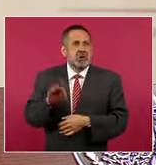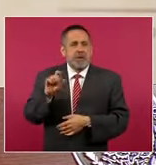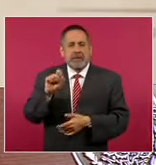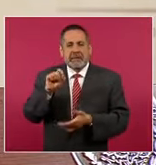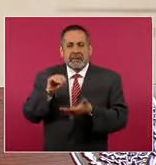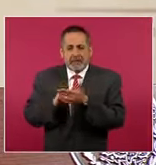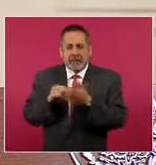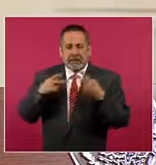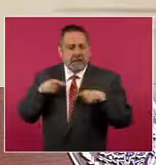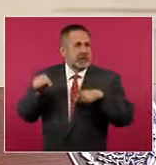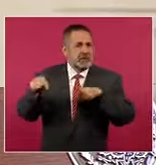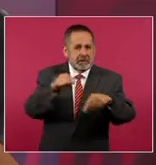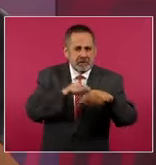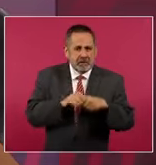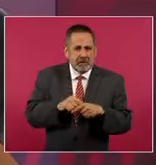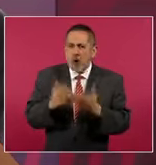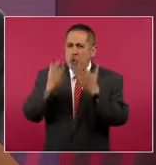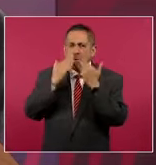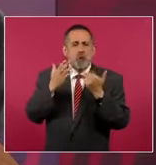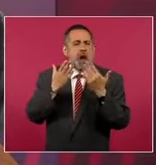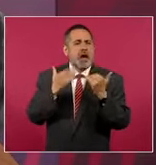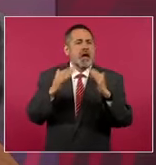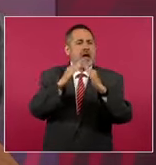operativos, sin cuarteles,